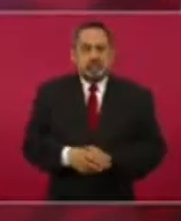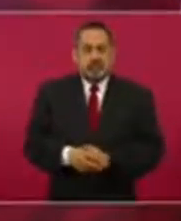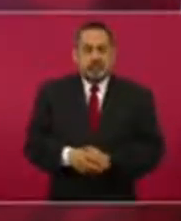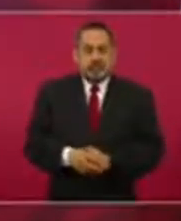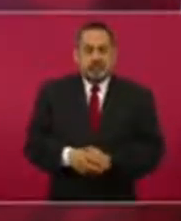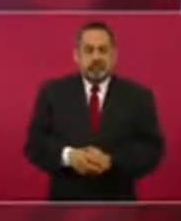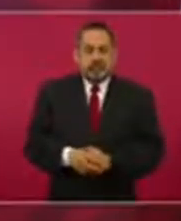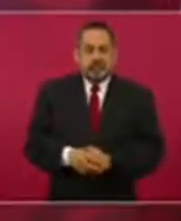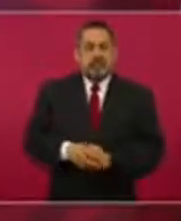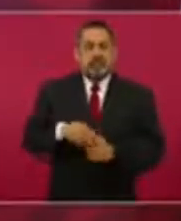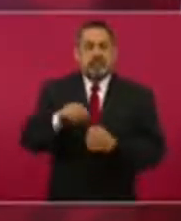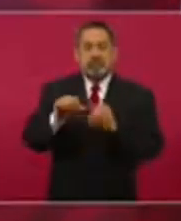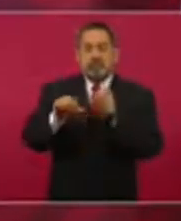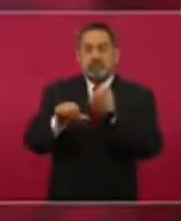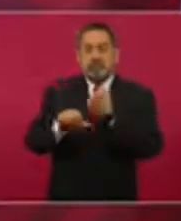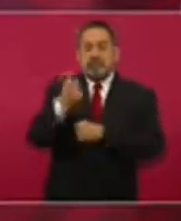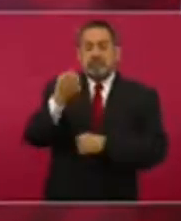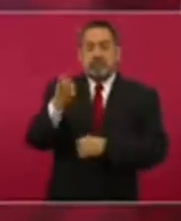El 11 de enero